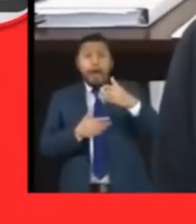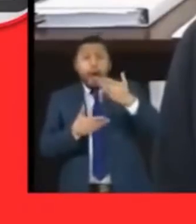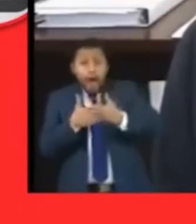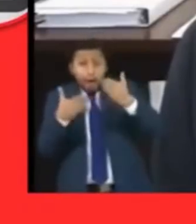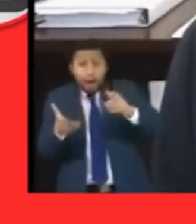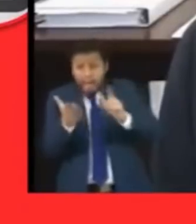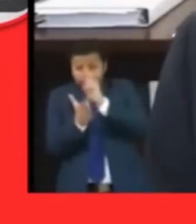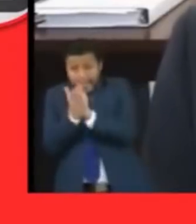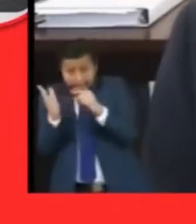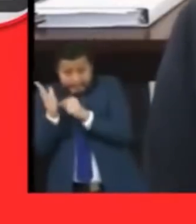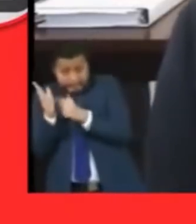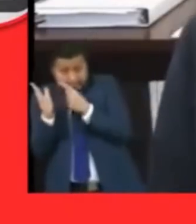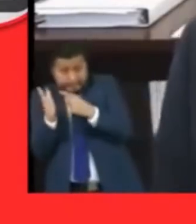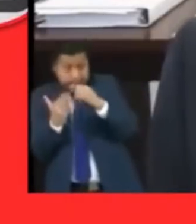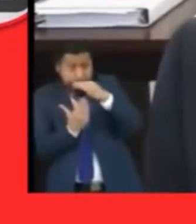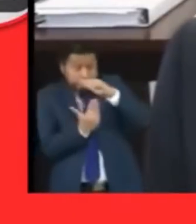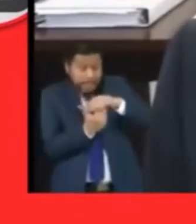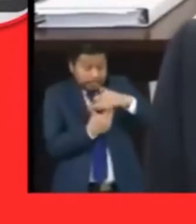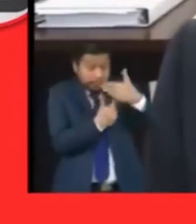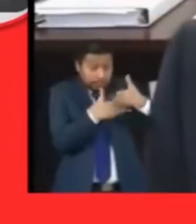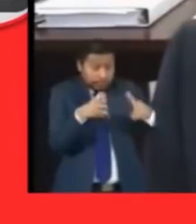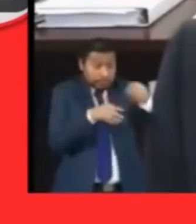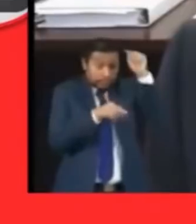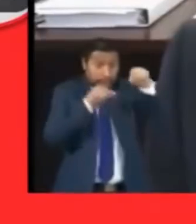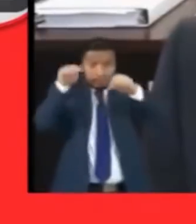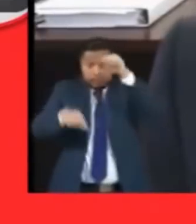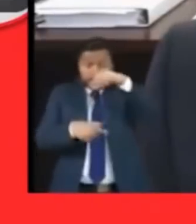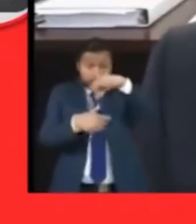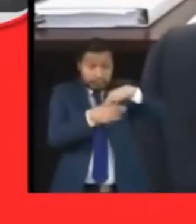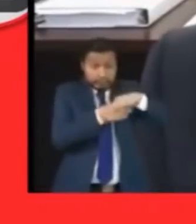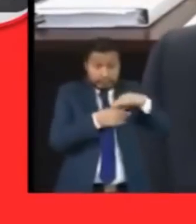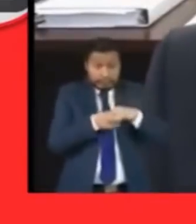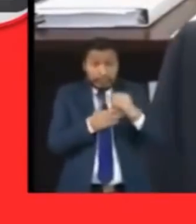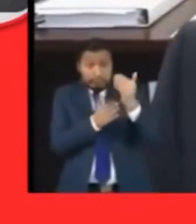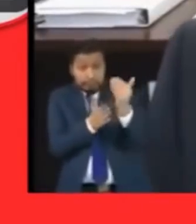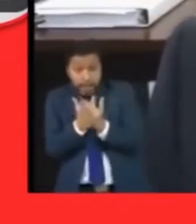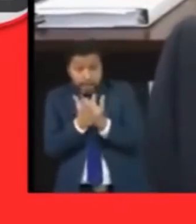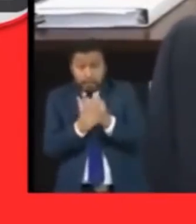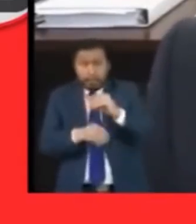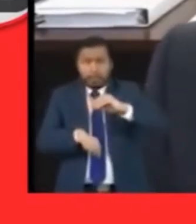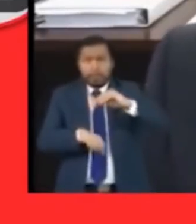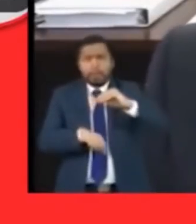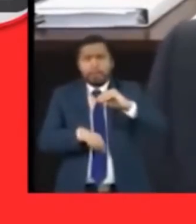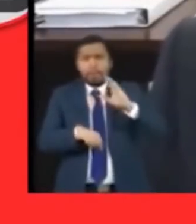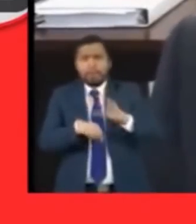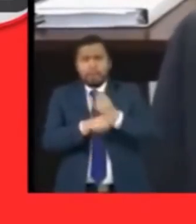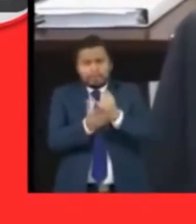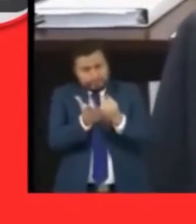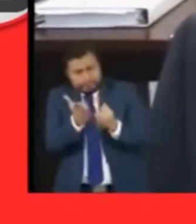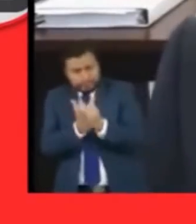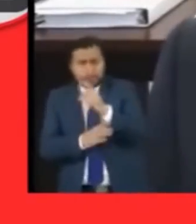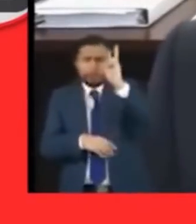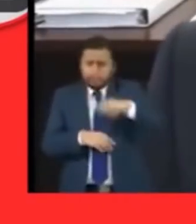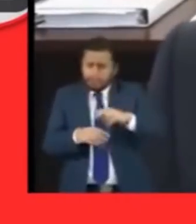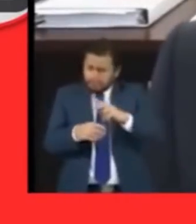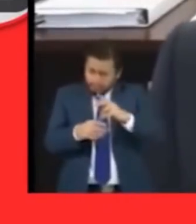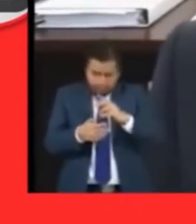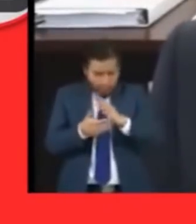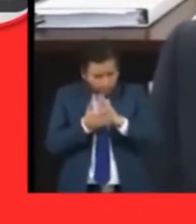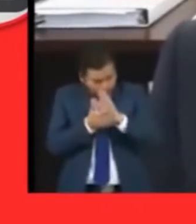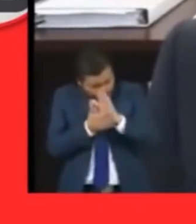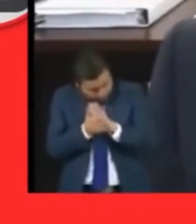pide la ley, es por una decisión que espero en el futuro, con humildad y compromiso